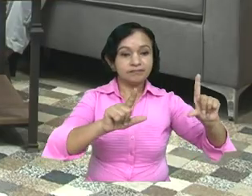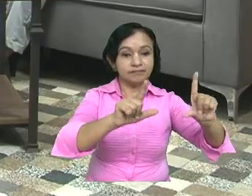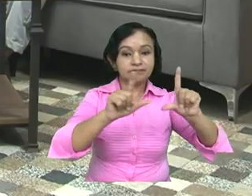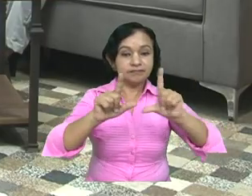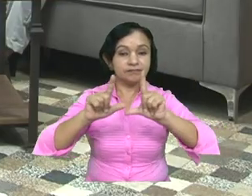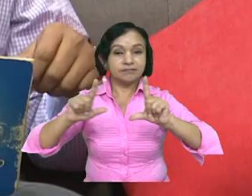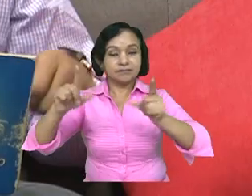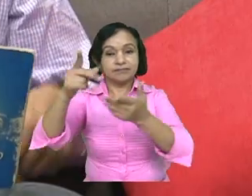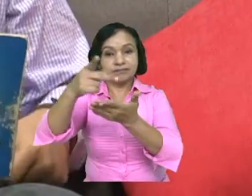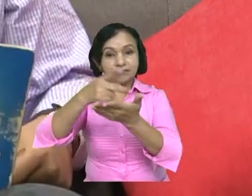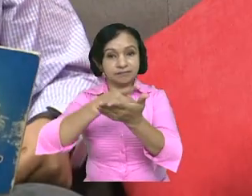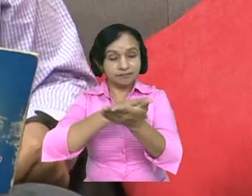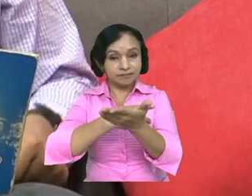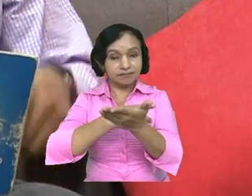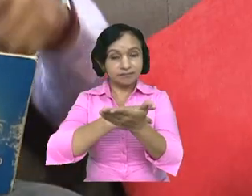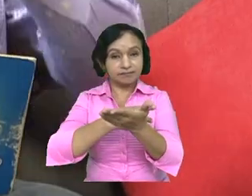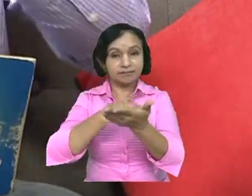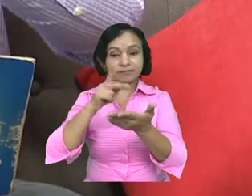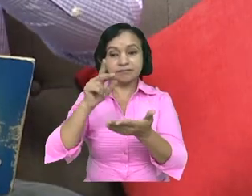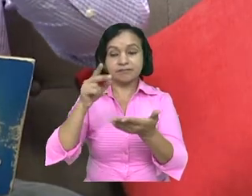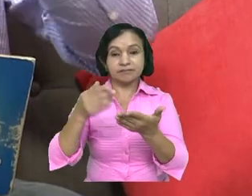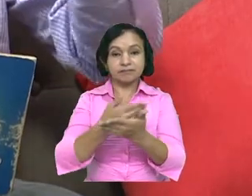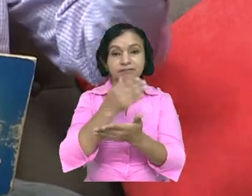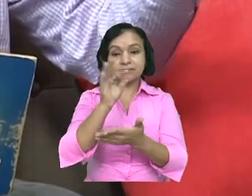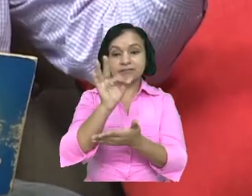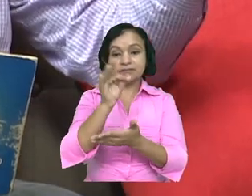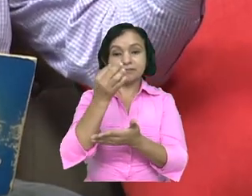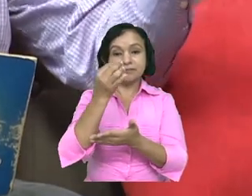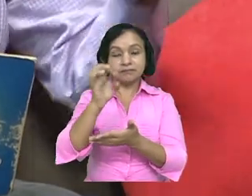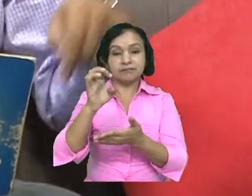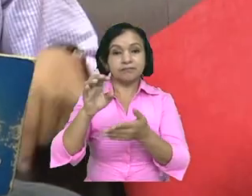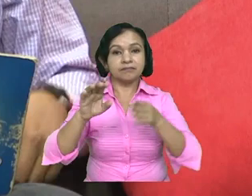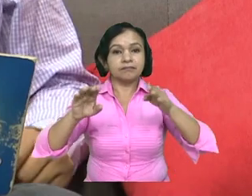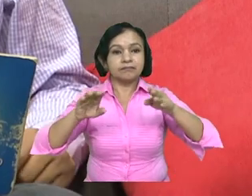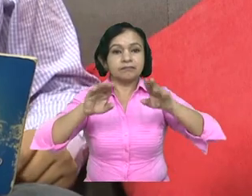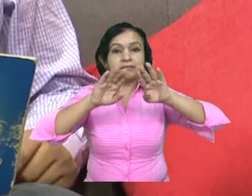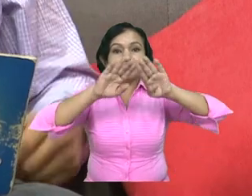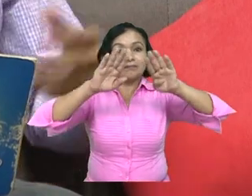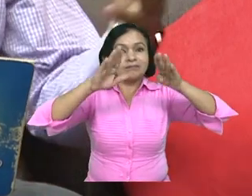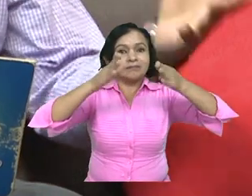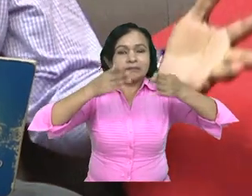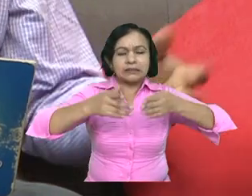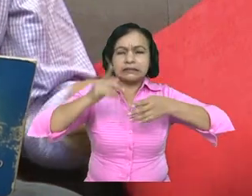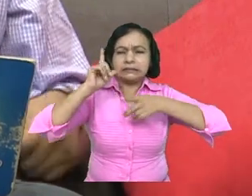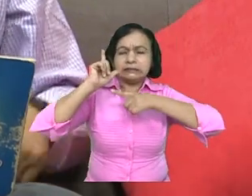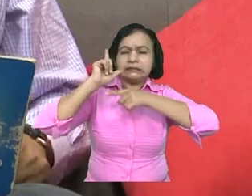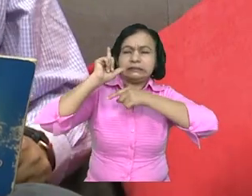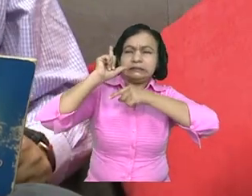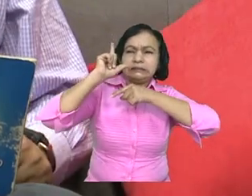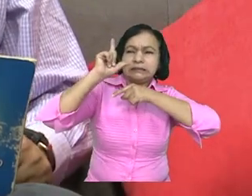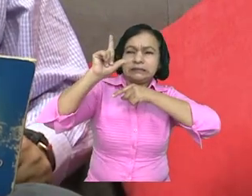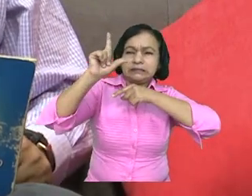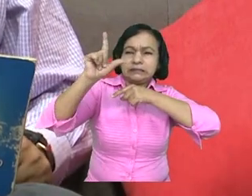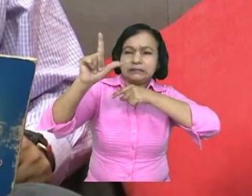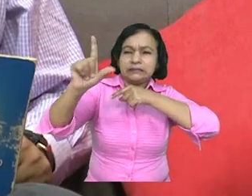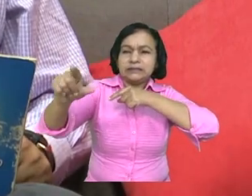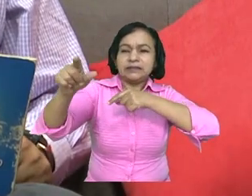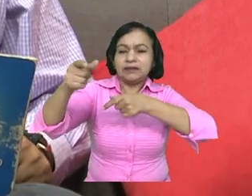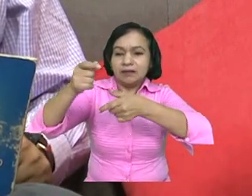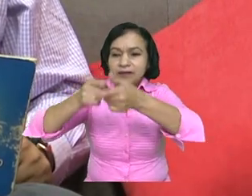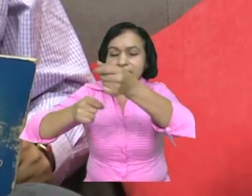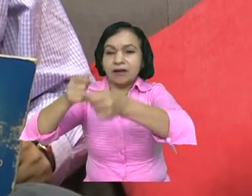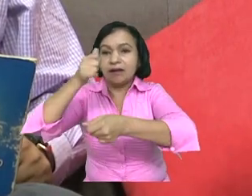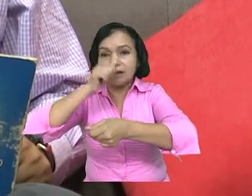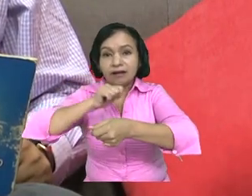algunos proyectos con el nuevo FICE, los tramos que recorrían la familia, las mujeres mayormente, sí, hay que decirlo con